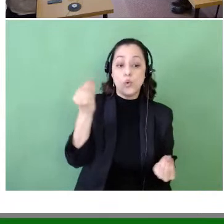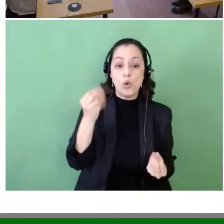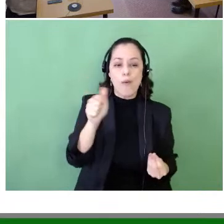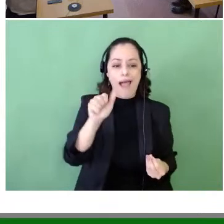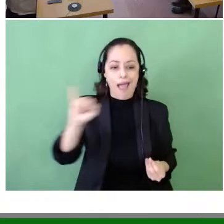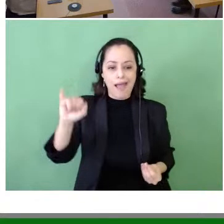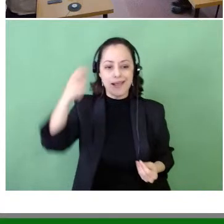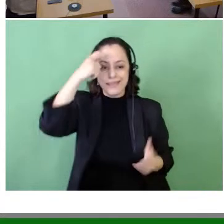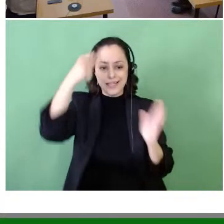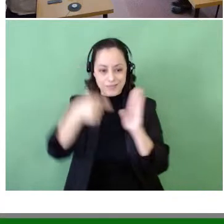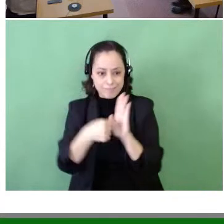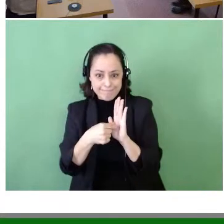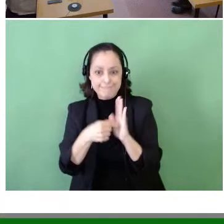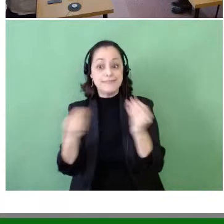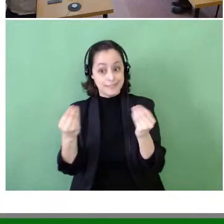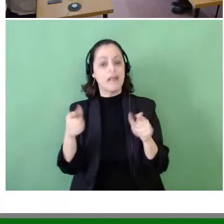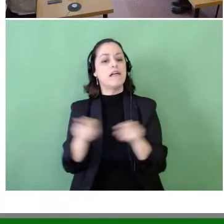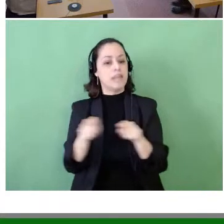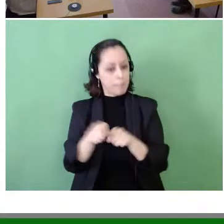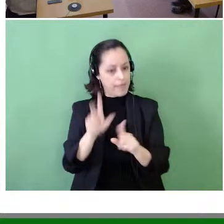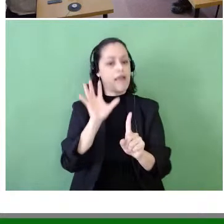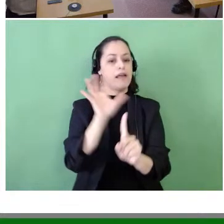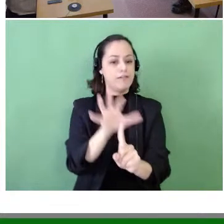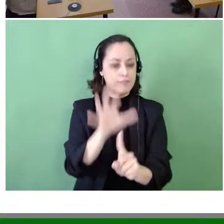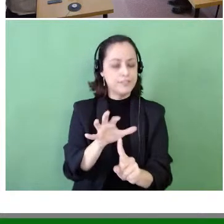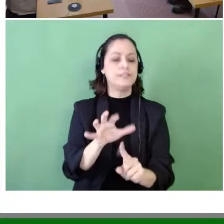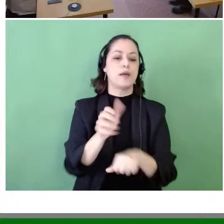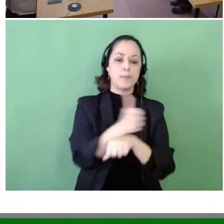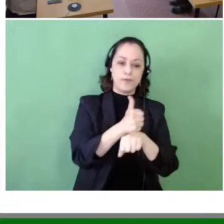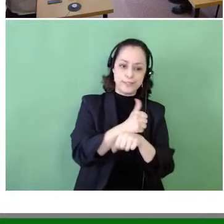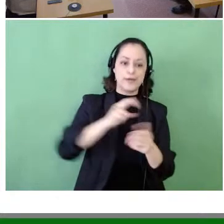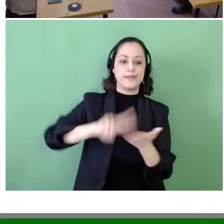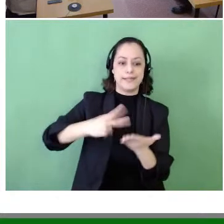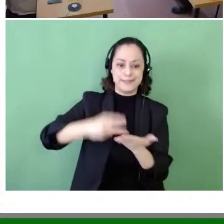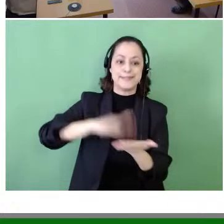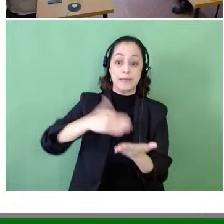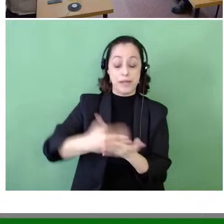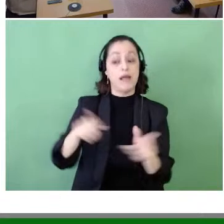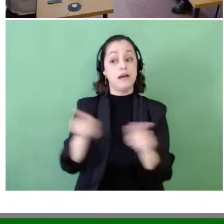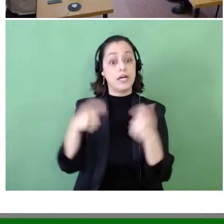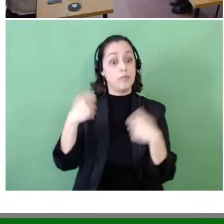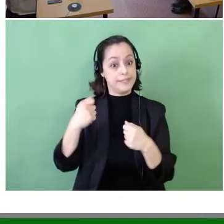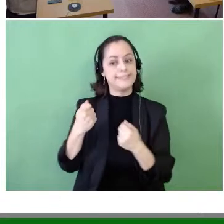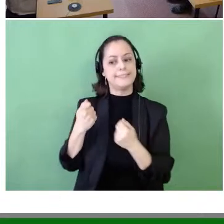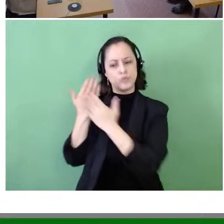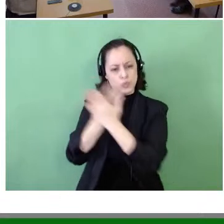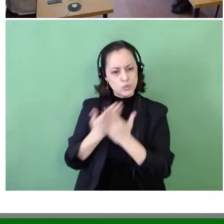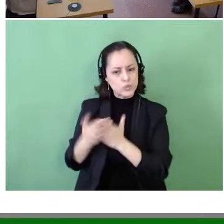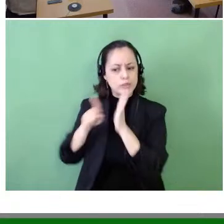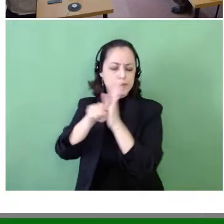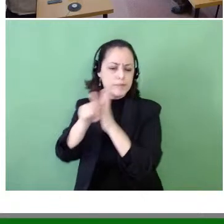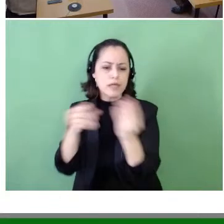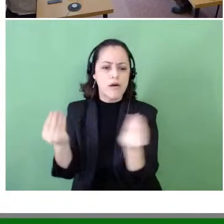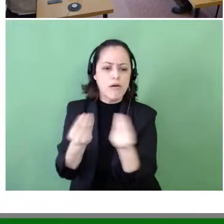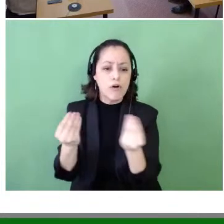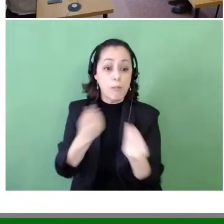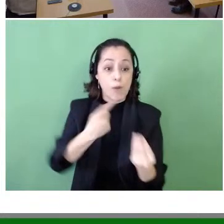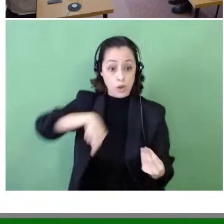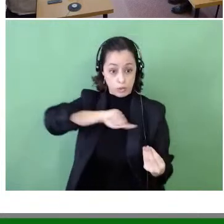interpretación, la inteligencia artificial también es algo que necesita ser investigado para saber cómo